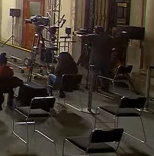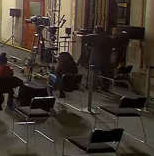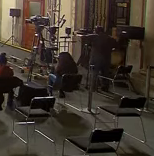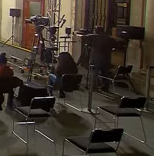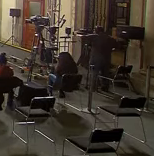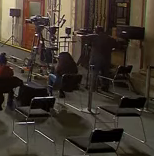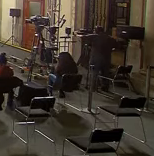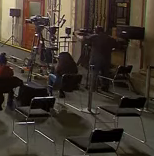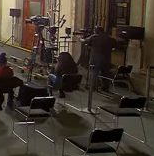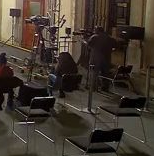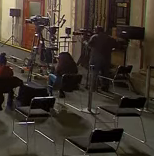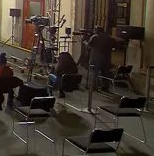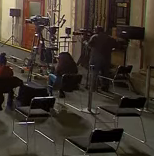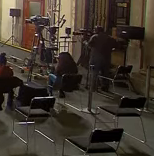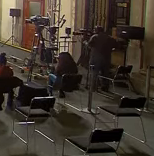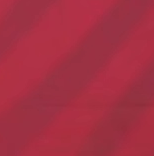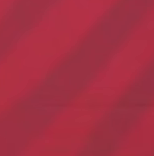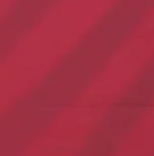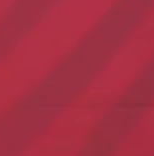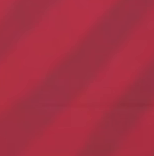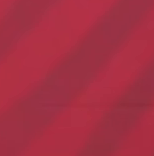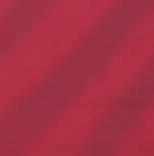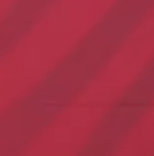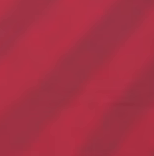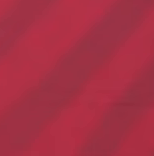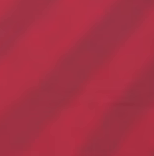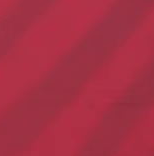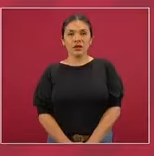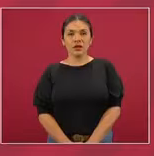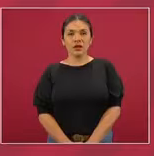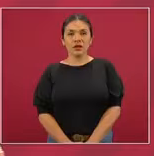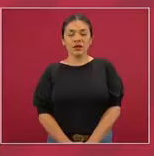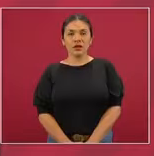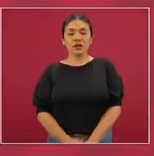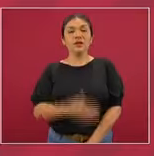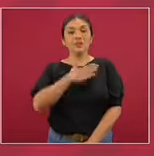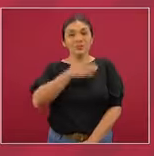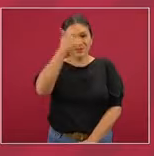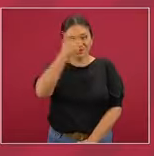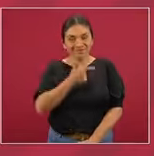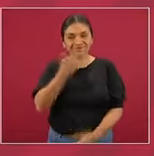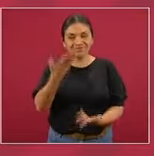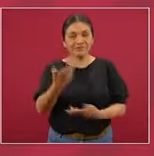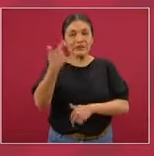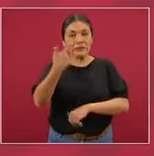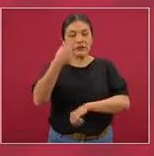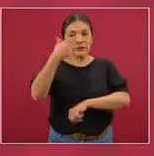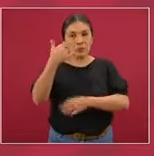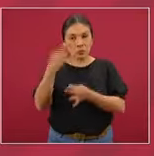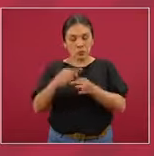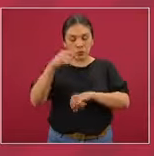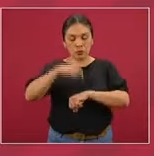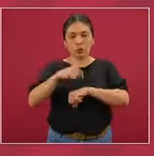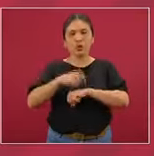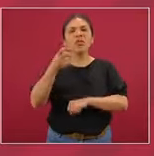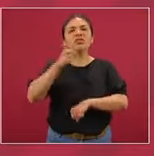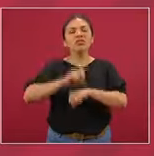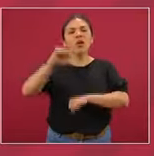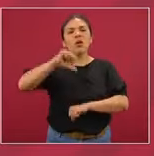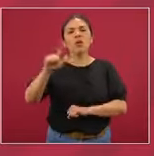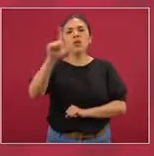Muy buenas noches. Son las 19 horas en punto de este lunes 5